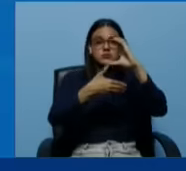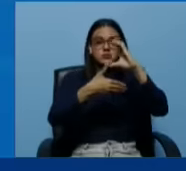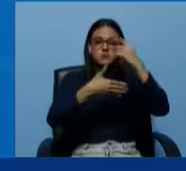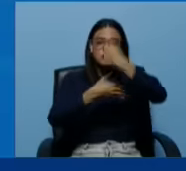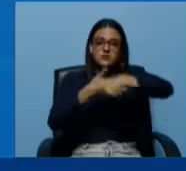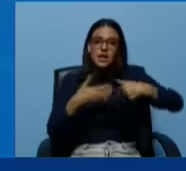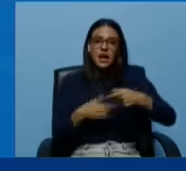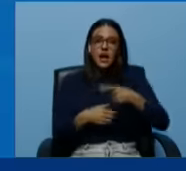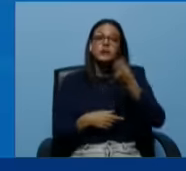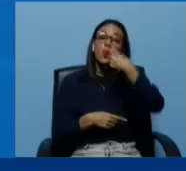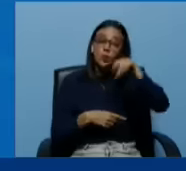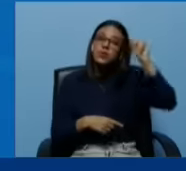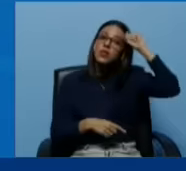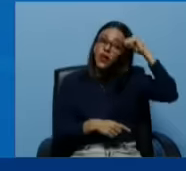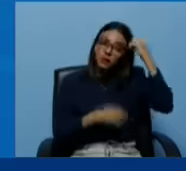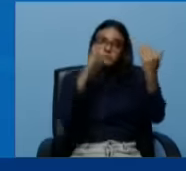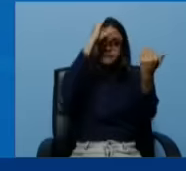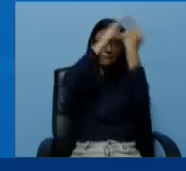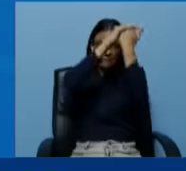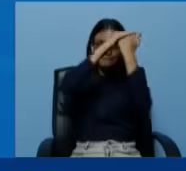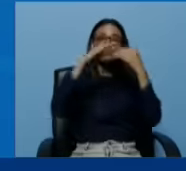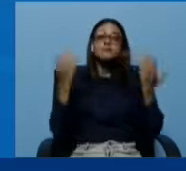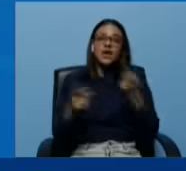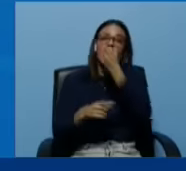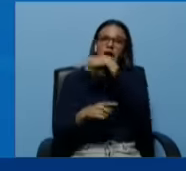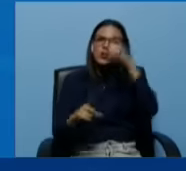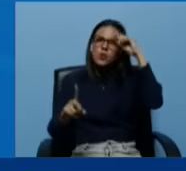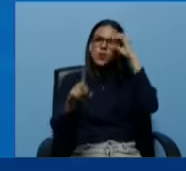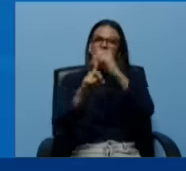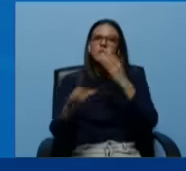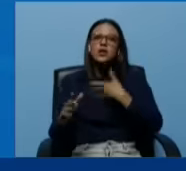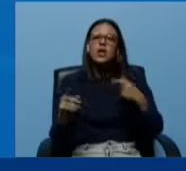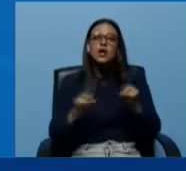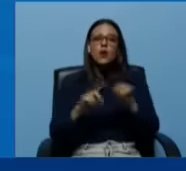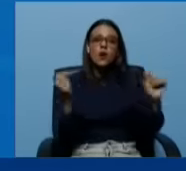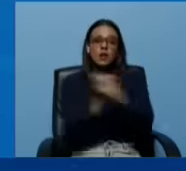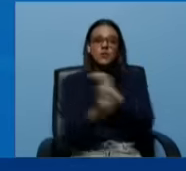Tomen nota. Uno de los objetivos es destruir la CELAC.